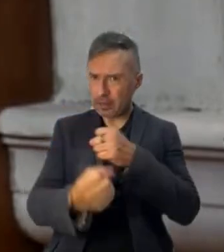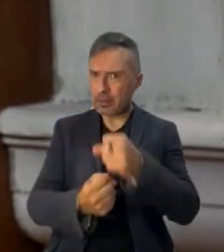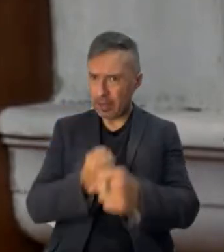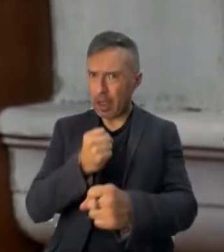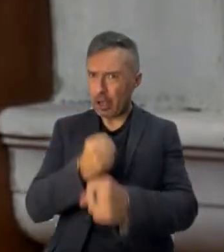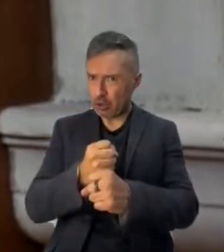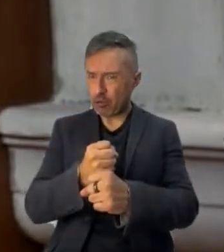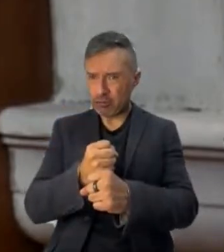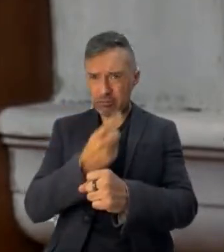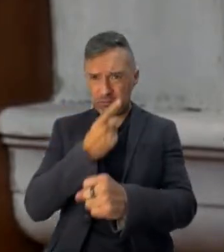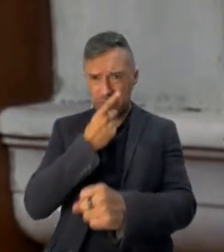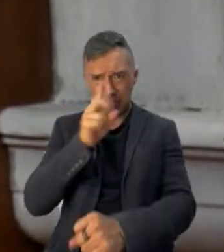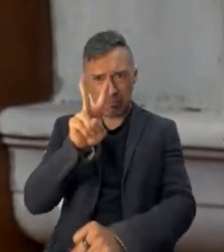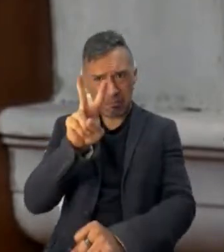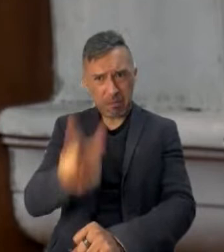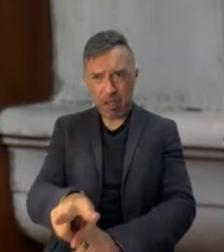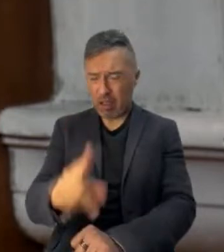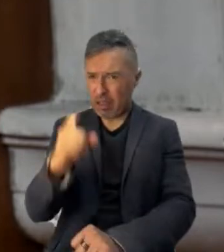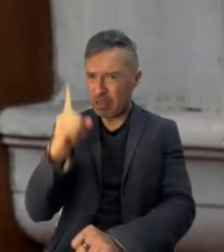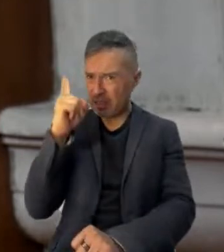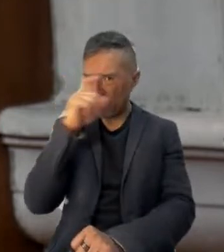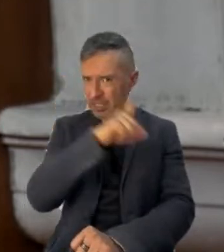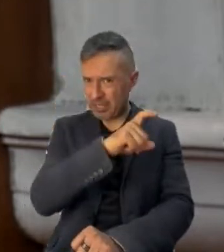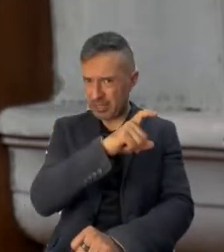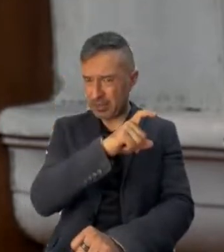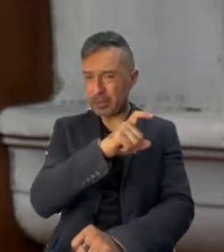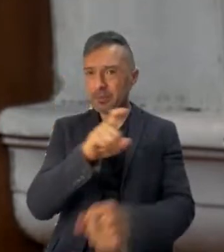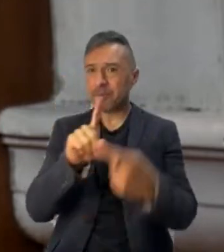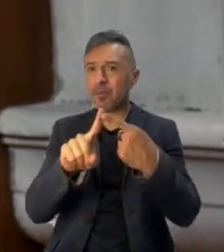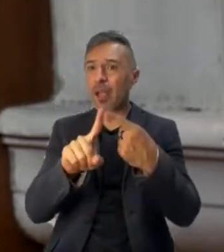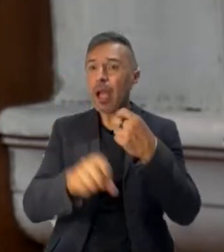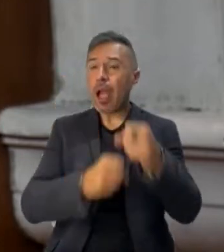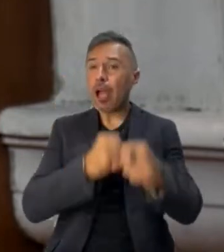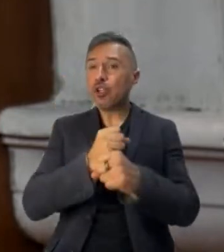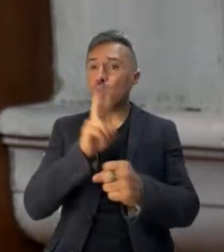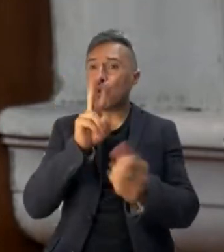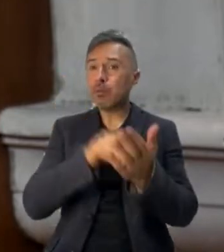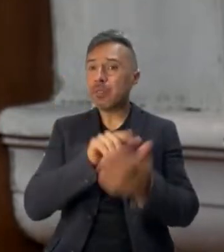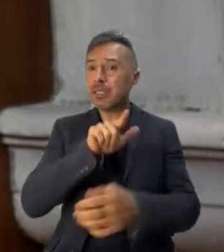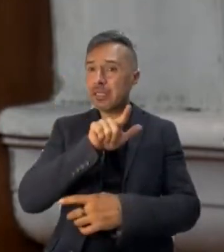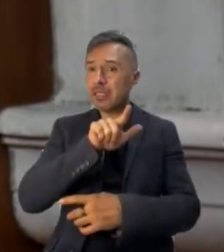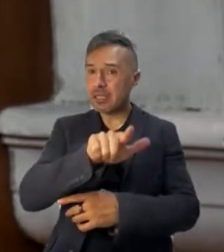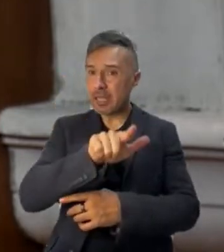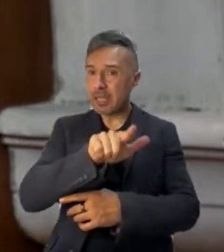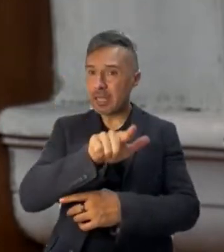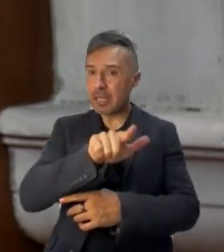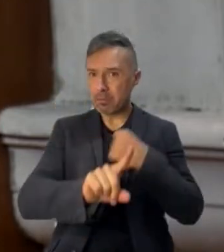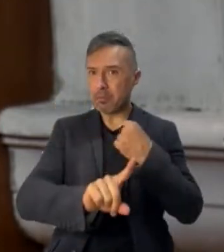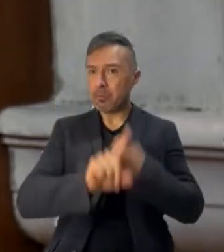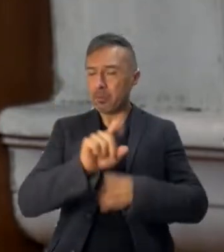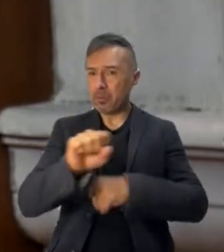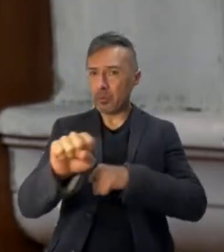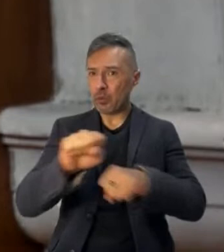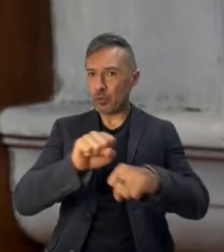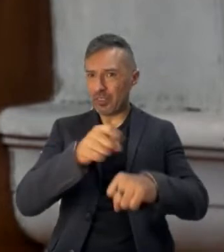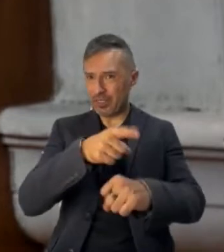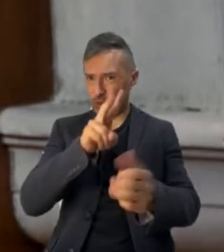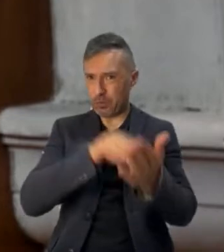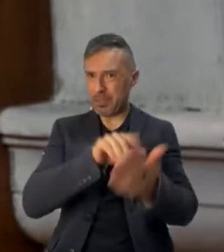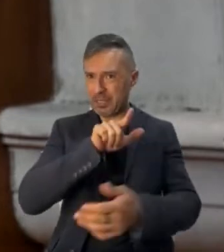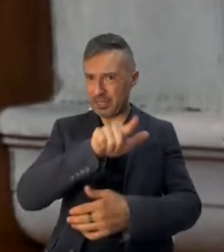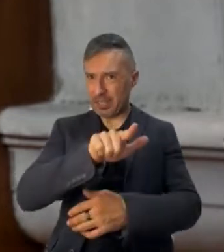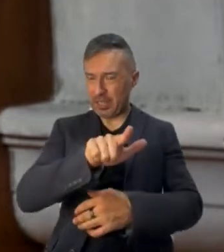difíciles. Uno, que el 2017 fue el sismo, en el sismo del 2017, el 19